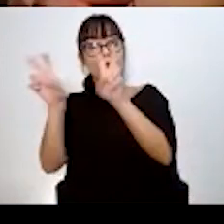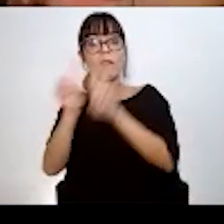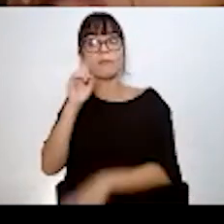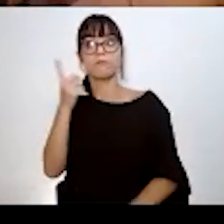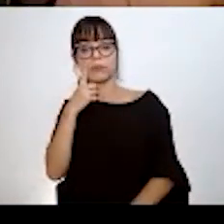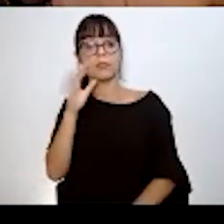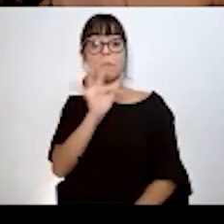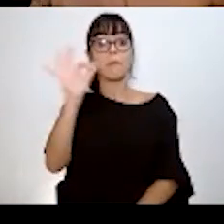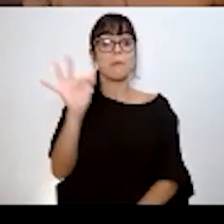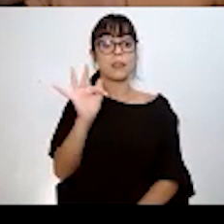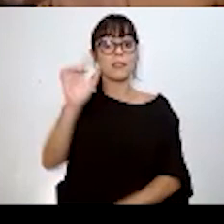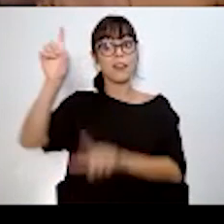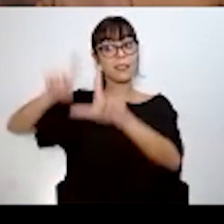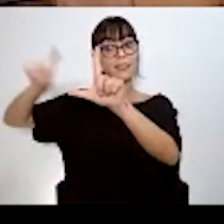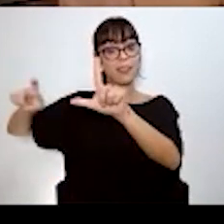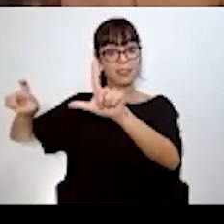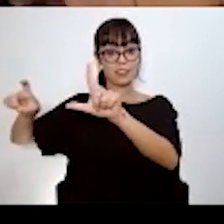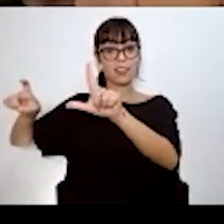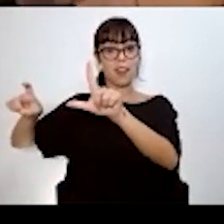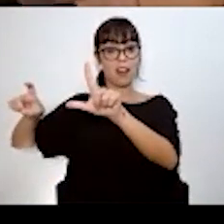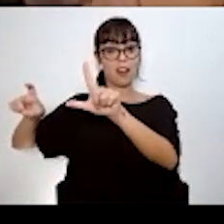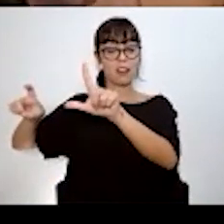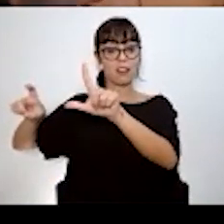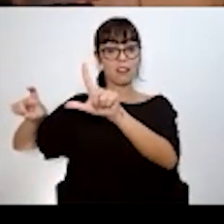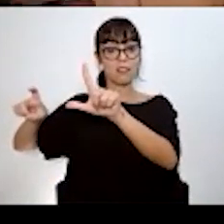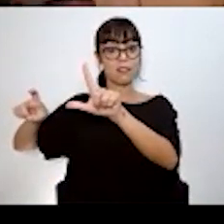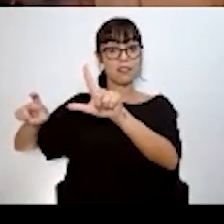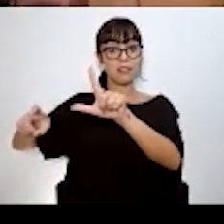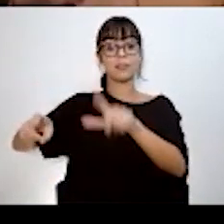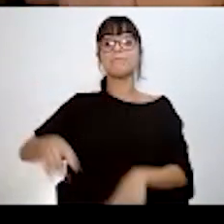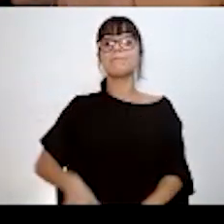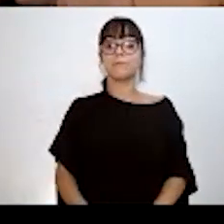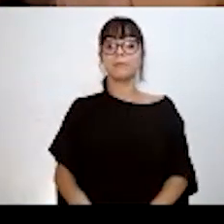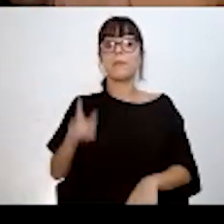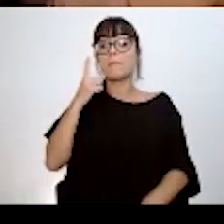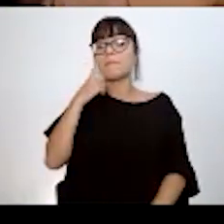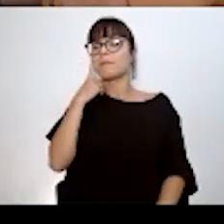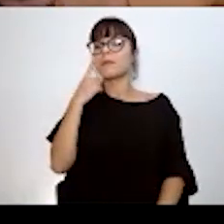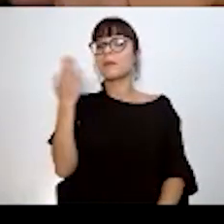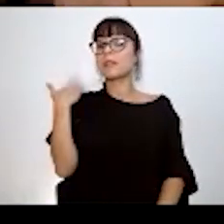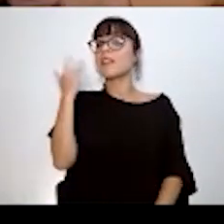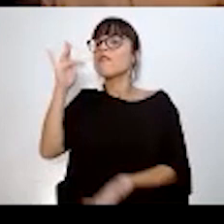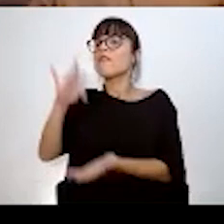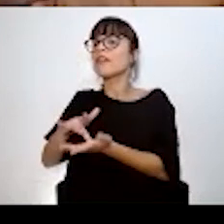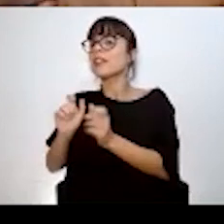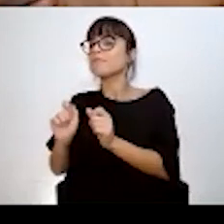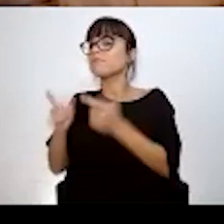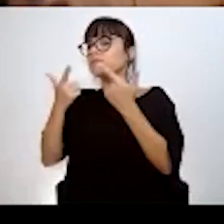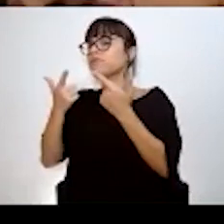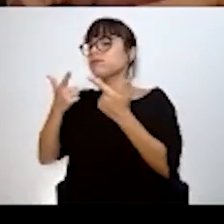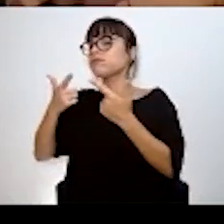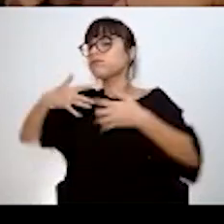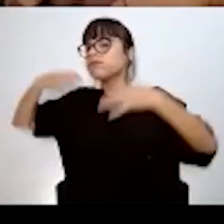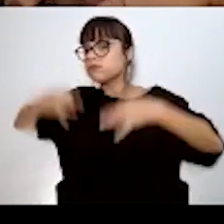estadístico que nos ayudan a precisar la validez de las fechas que estamos empleando, sitúan el primer poblamiento estable